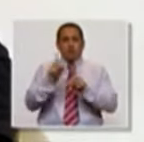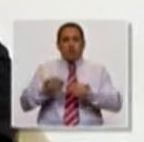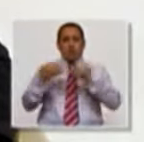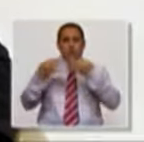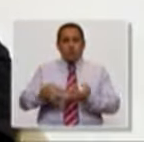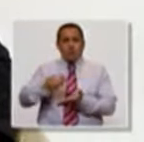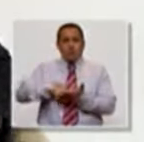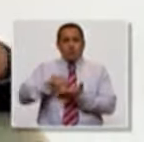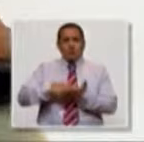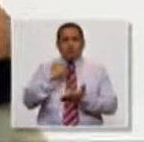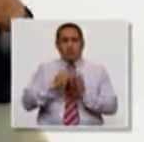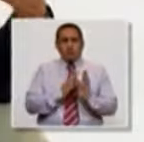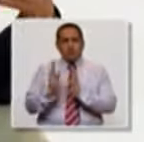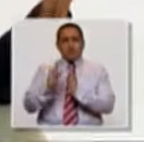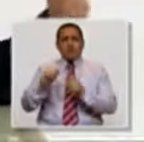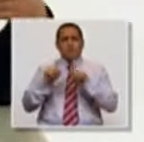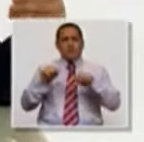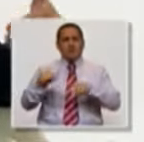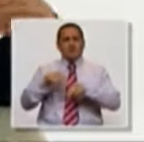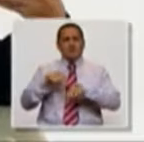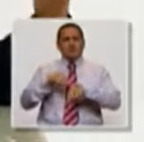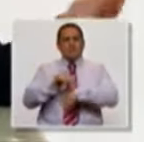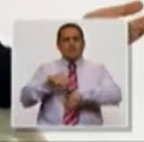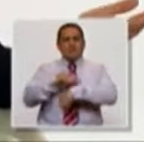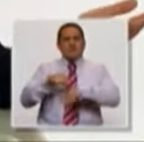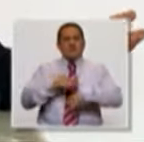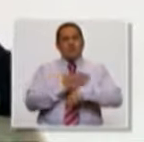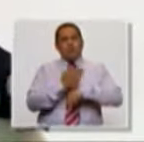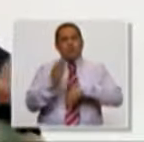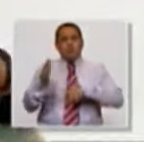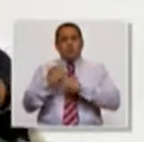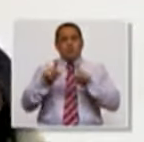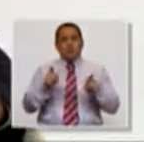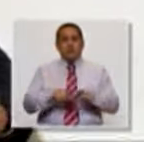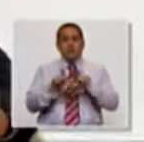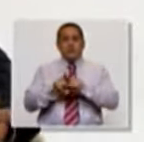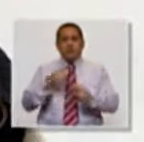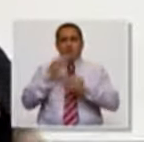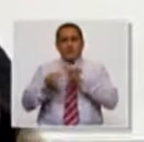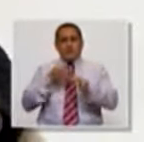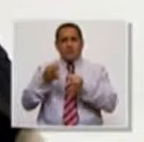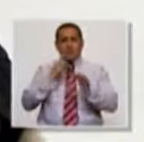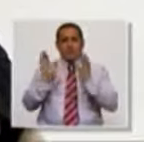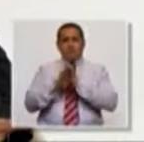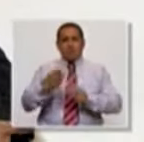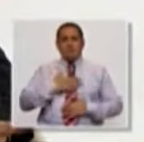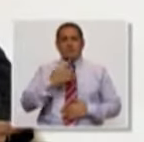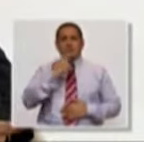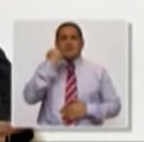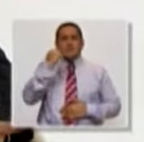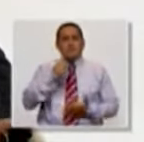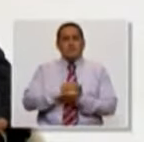con el contrato, hay un proceso, pero este proceso tiene plazos más largos. En cambio, cuando estamos hablando, por ejemplo, de mi derecho a la